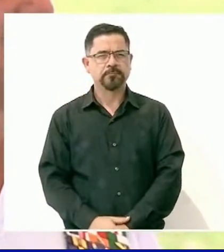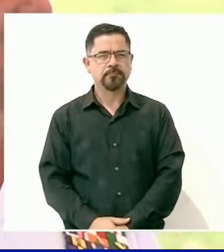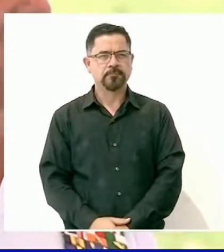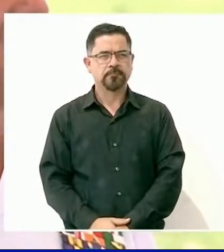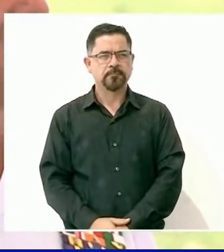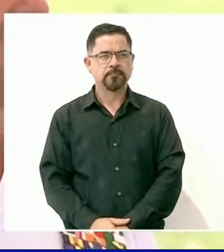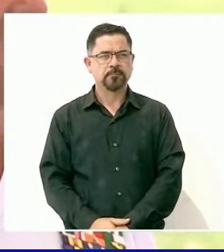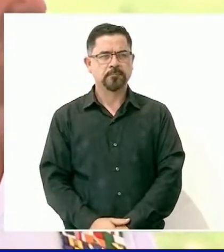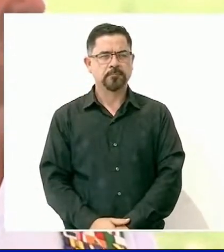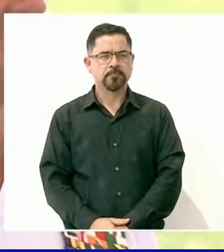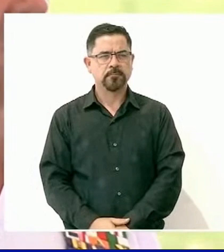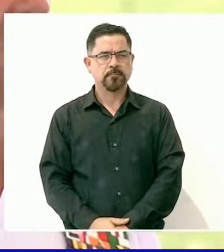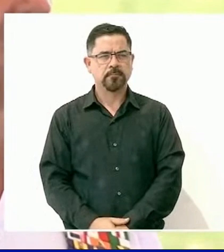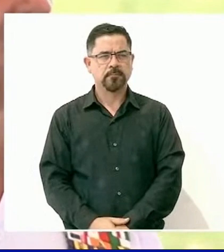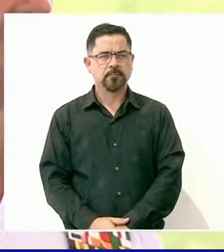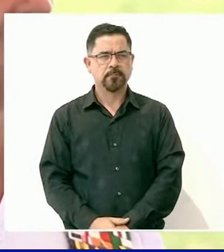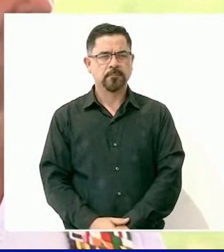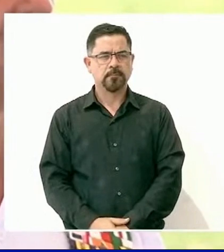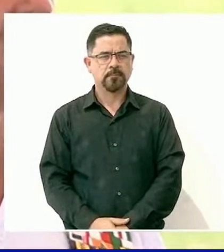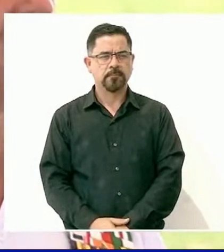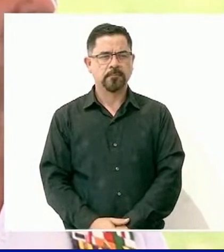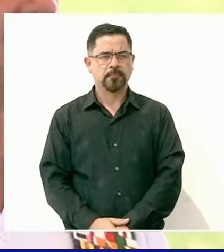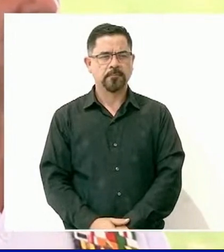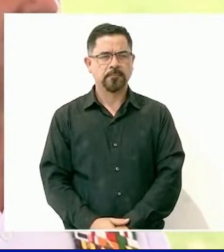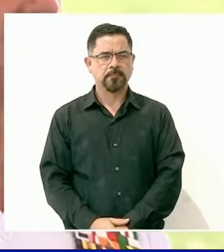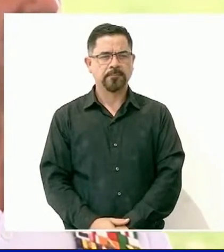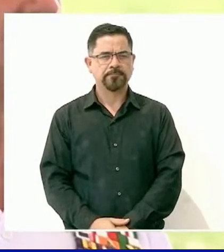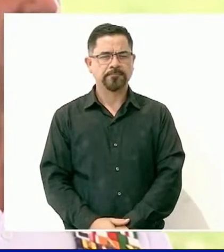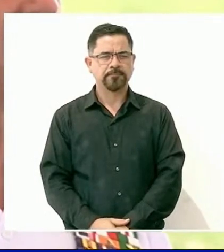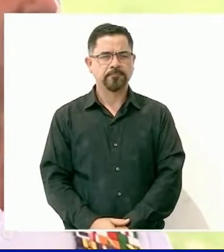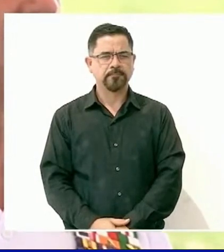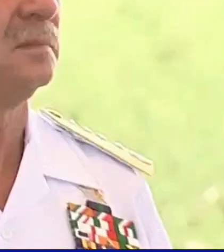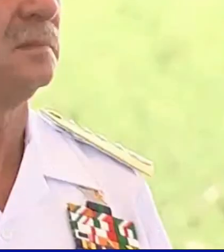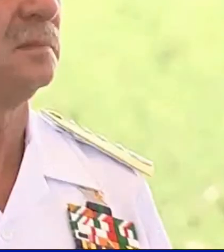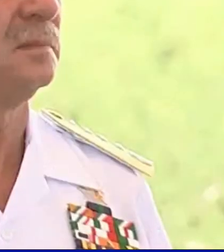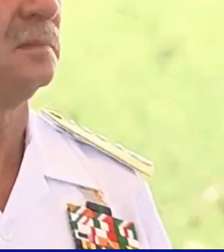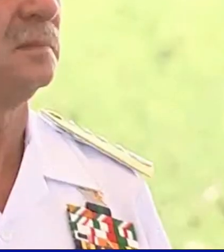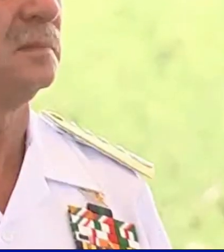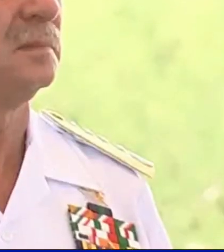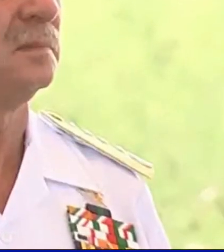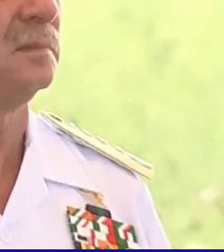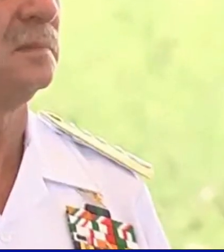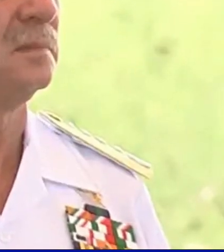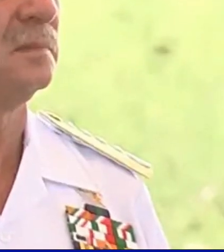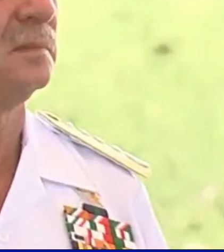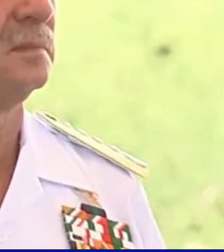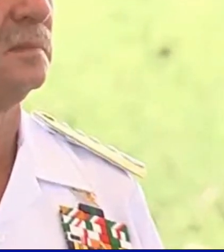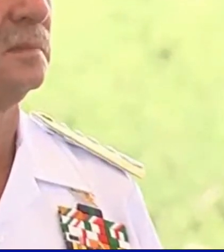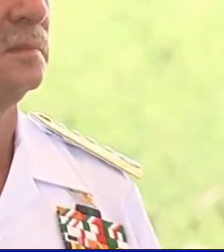esta frase, justicia al fin. Y vámonos en chinga, permítame darle la bienvenida a mi gran amigo